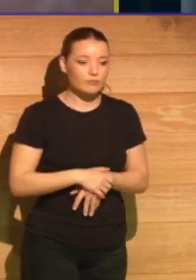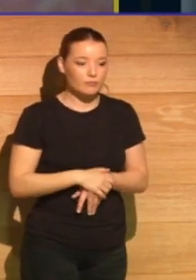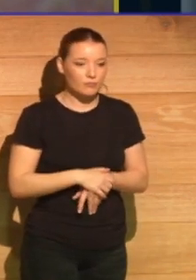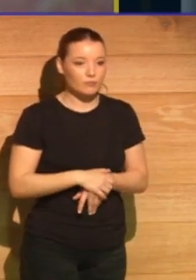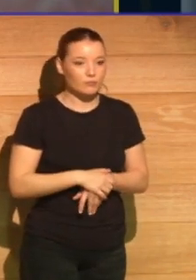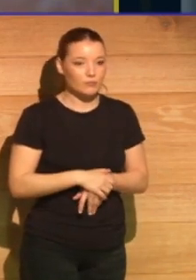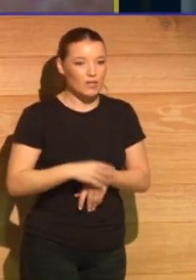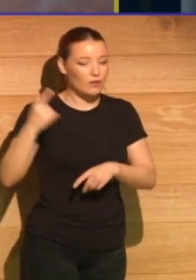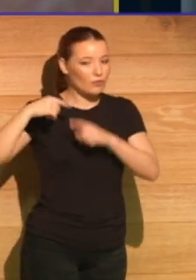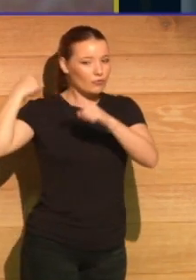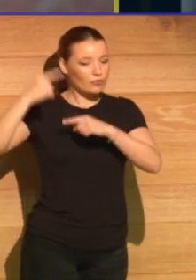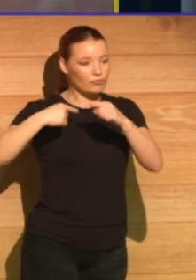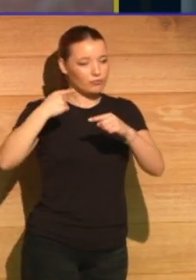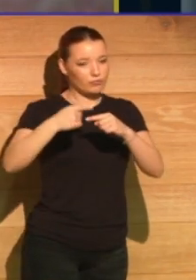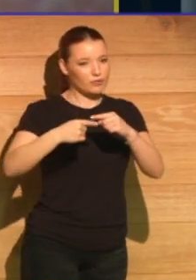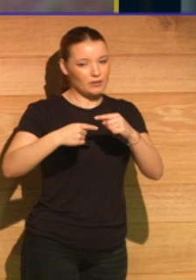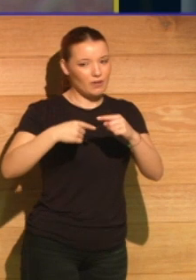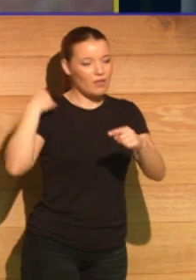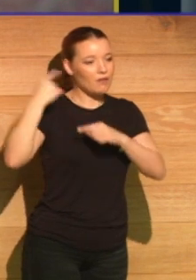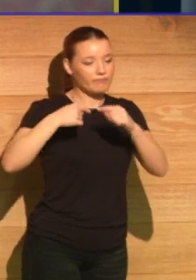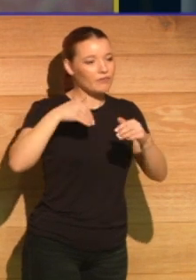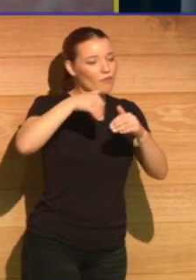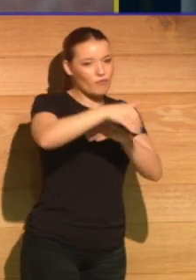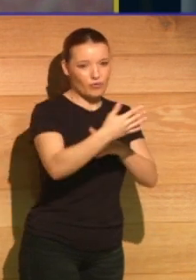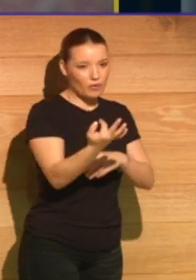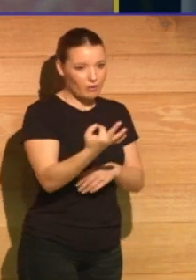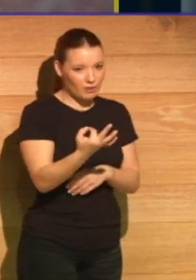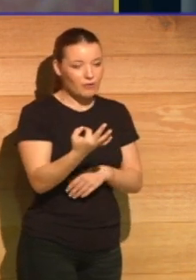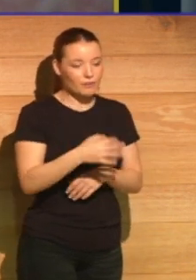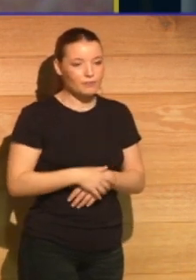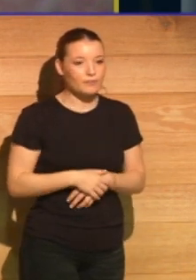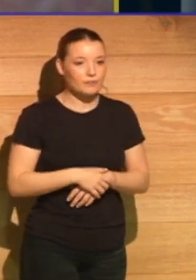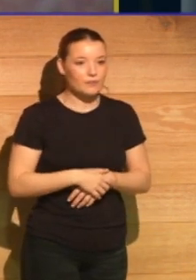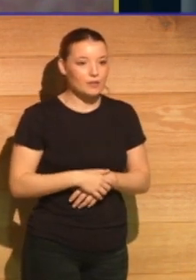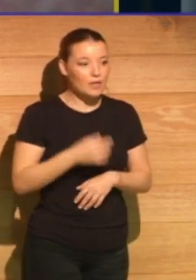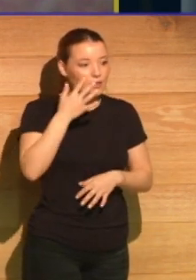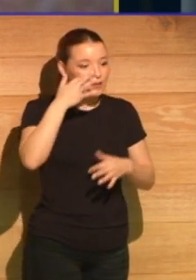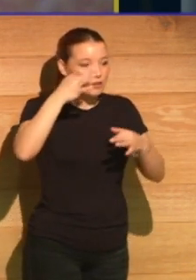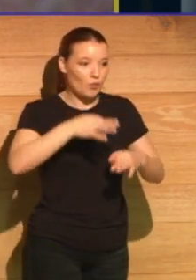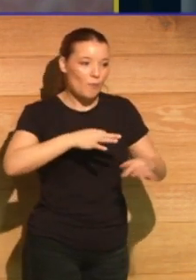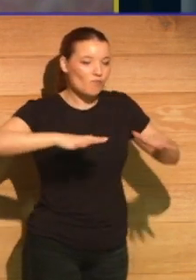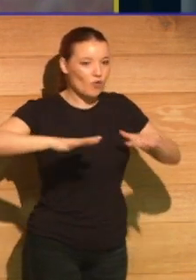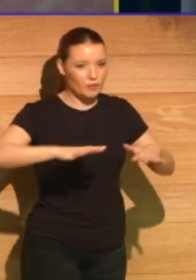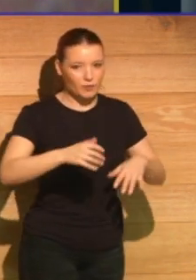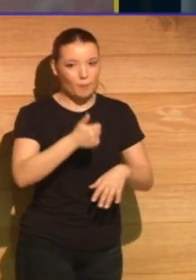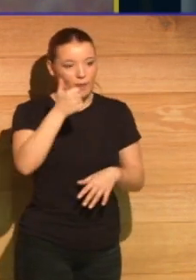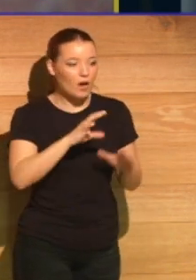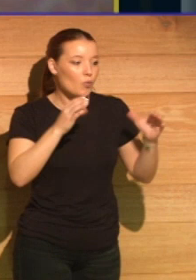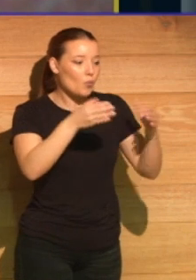generaciones en cuajar, ¿no? Y harán falta seguramente todavía más movimientos y